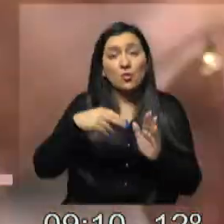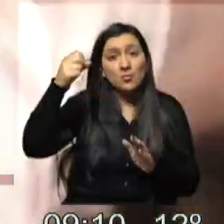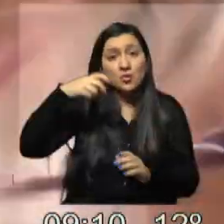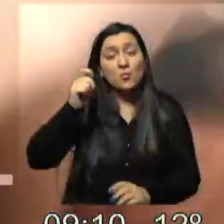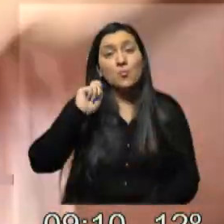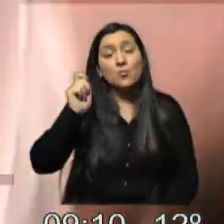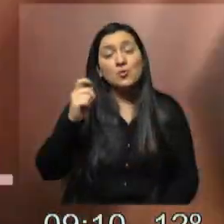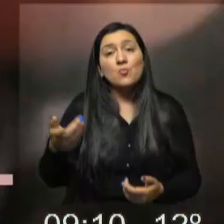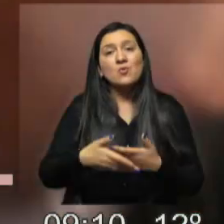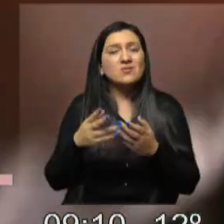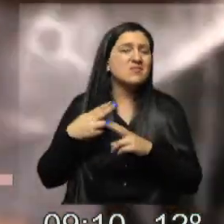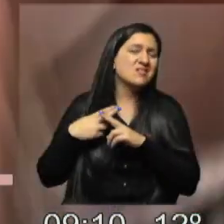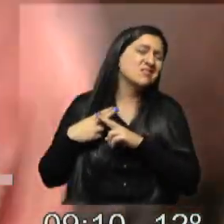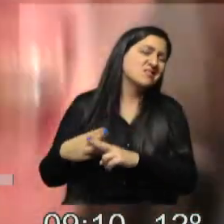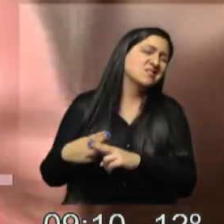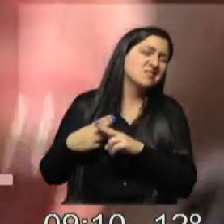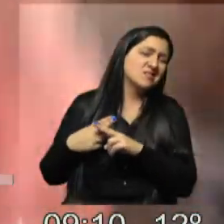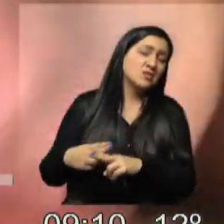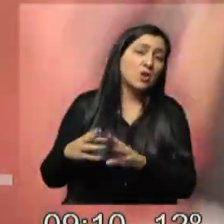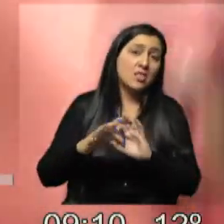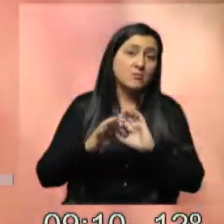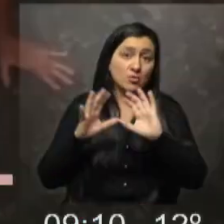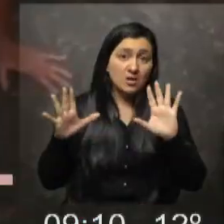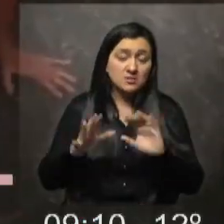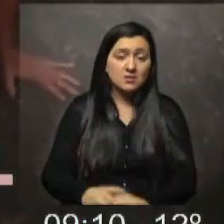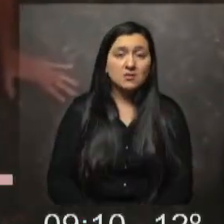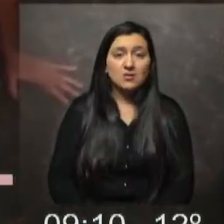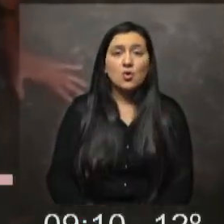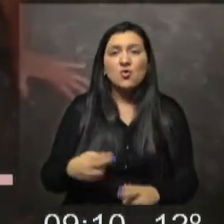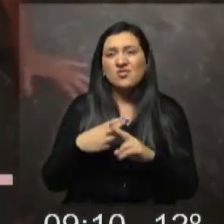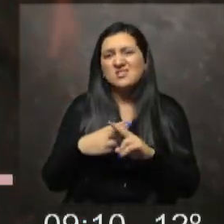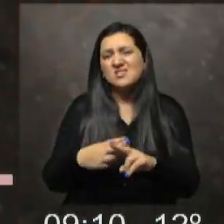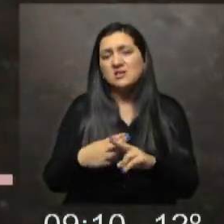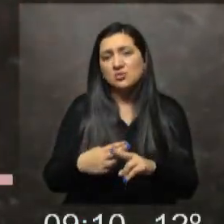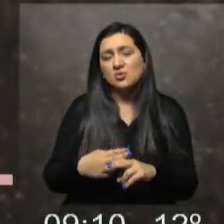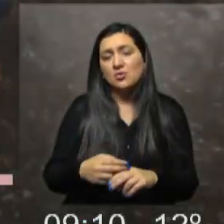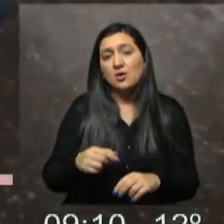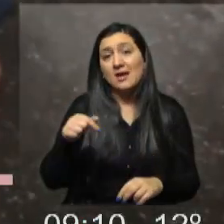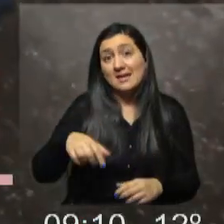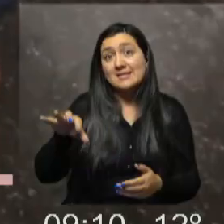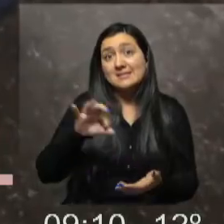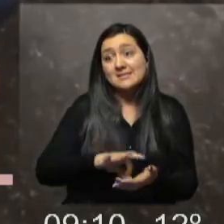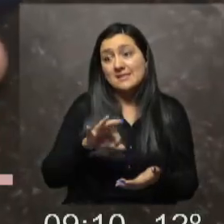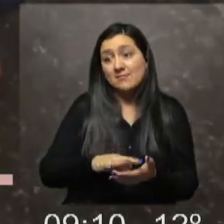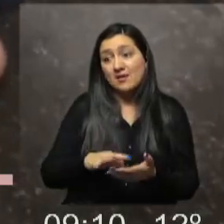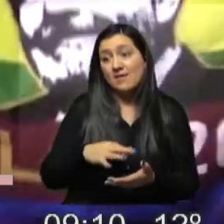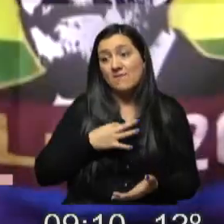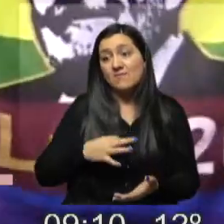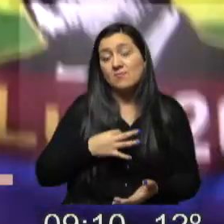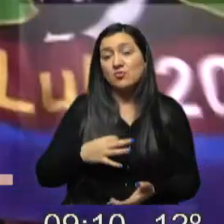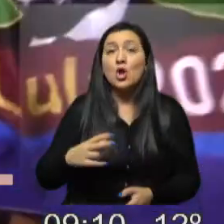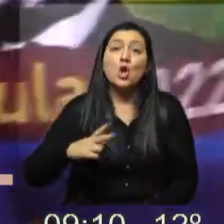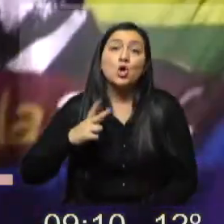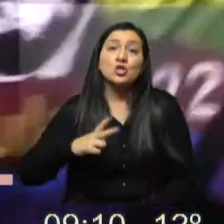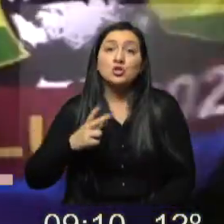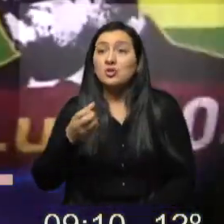muestran un rechazo muy fuerte, un malestar en la democracia, un rechazo a decir, bueno, en este sistema en el que vivimos son los ricos los que